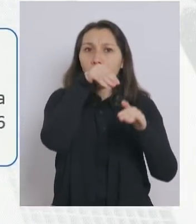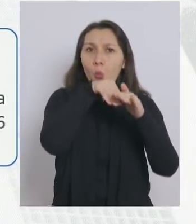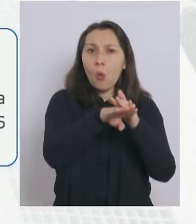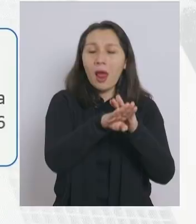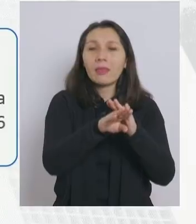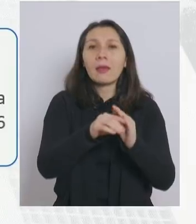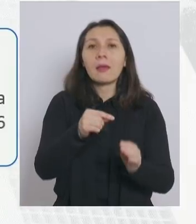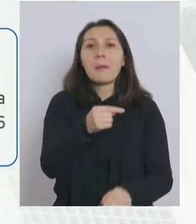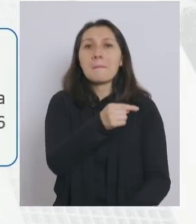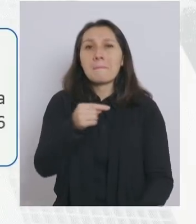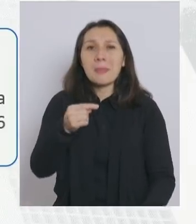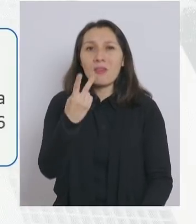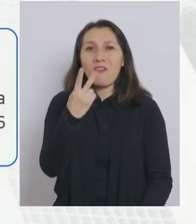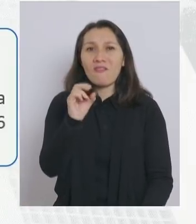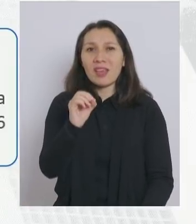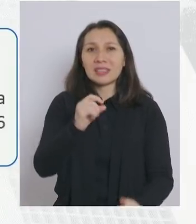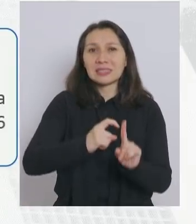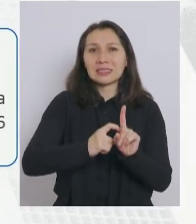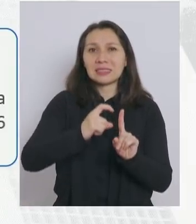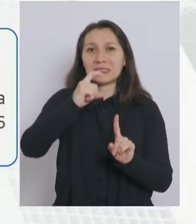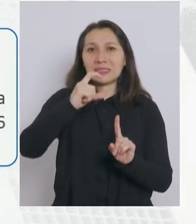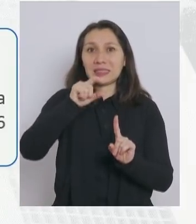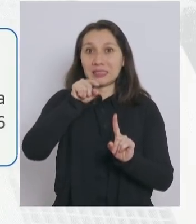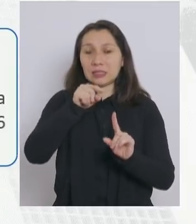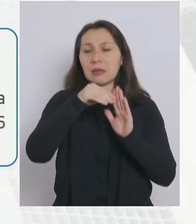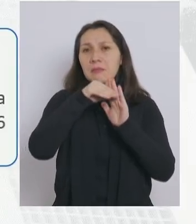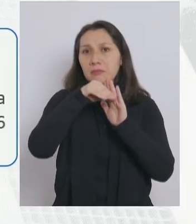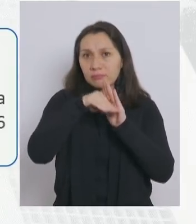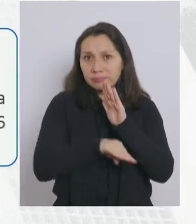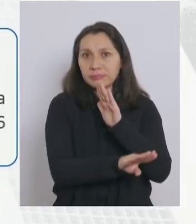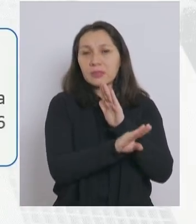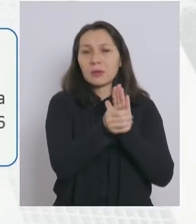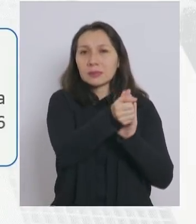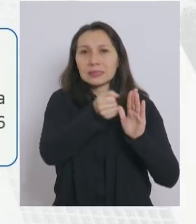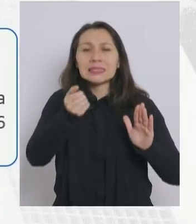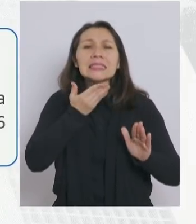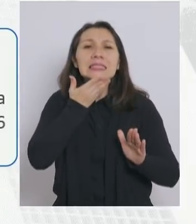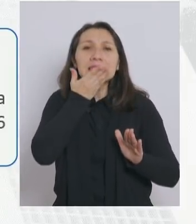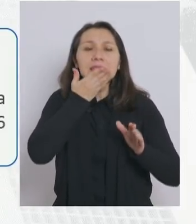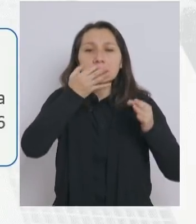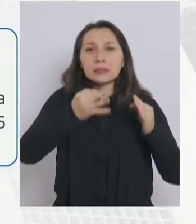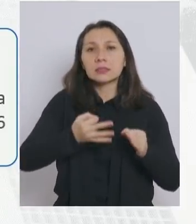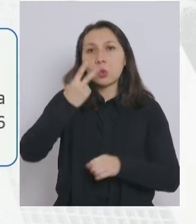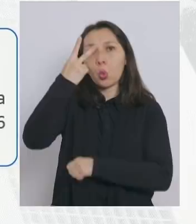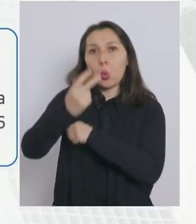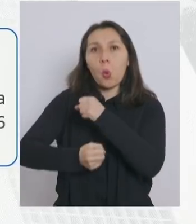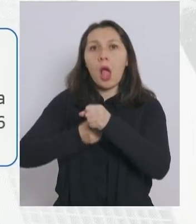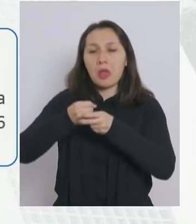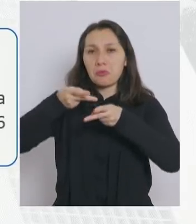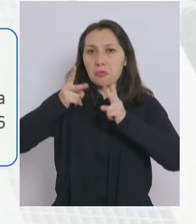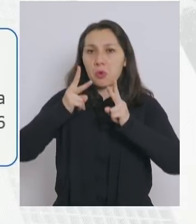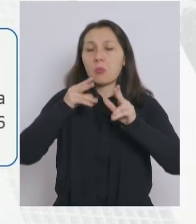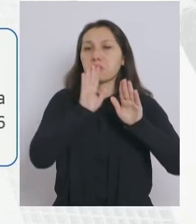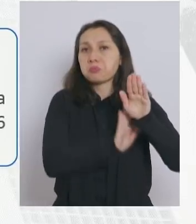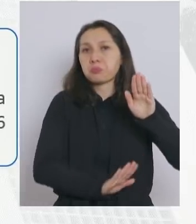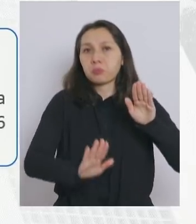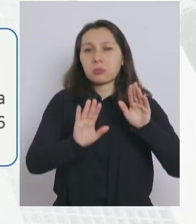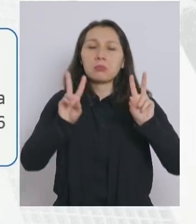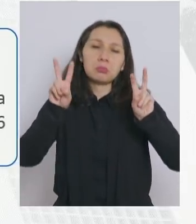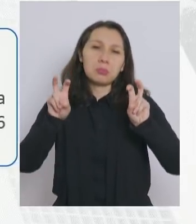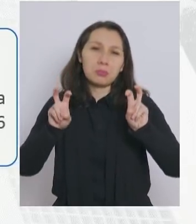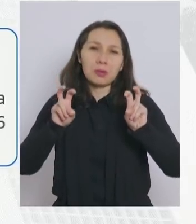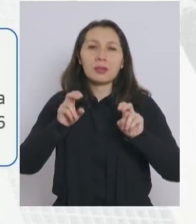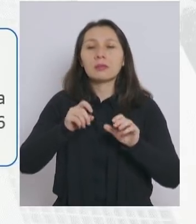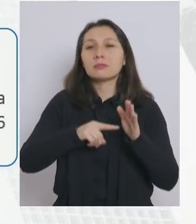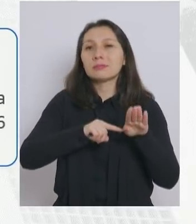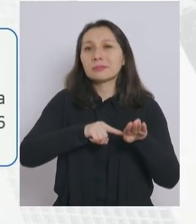a menos 20 grados Celsius, asegurando una vida útil de 2 años, lo que con un lenguaje técnico